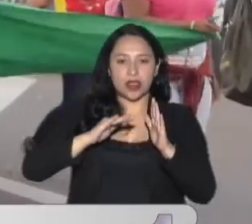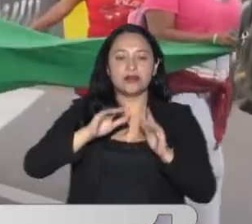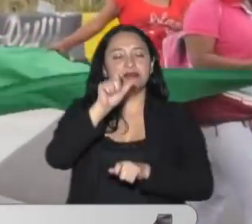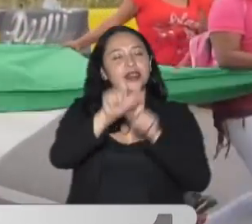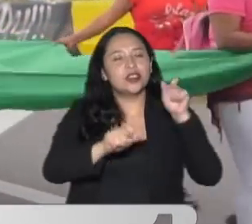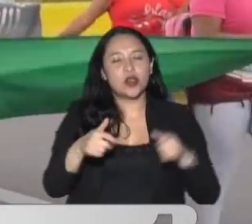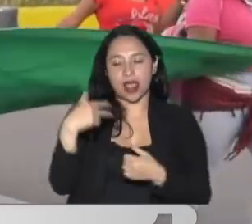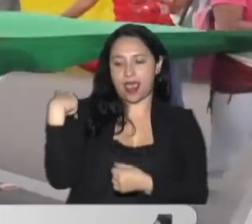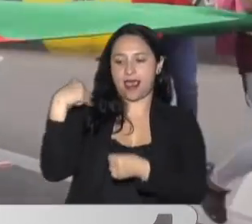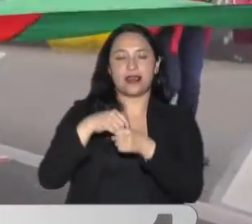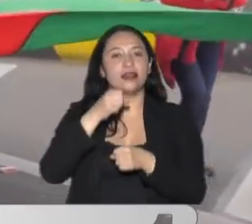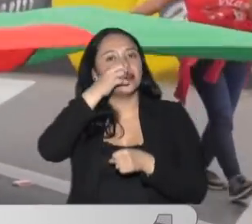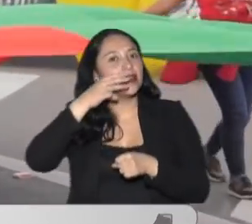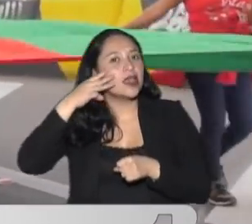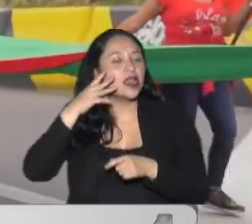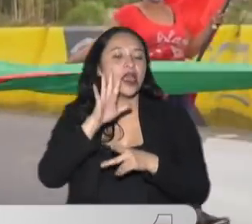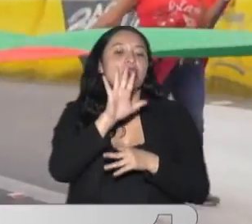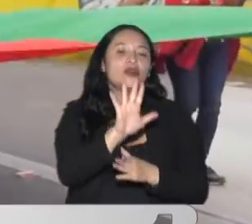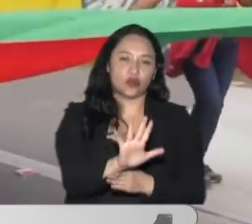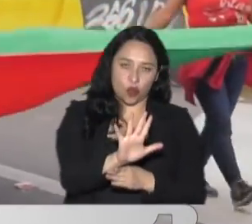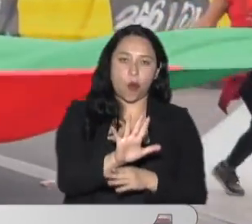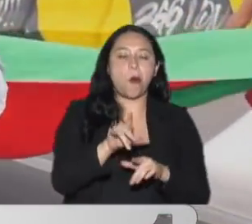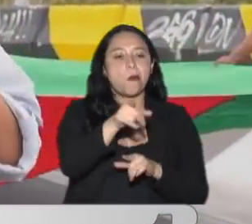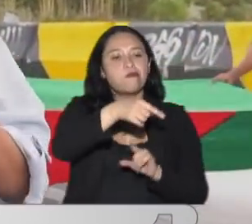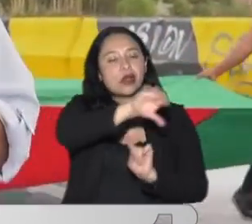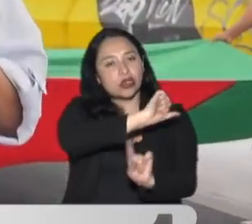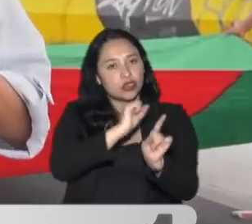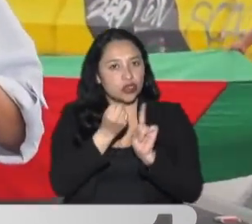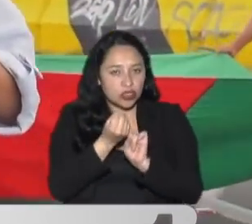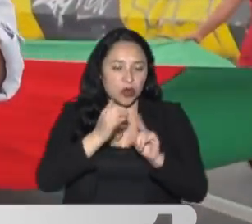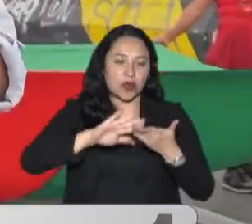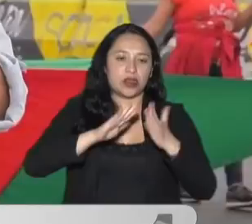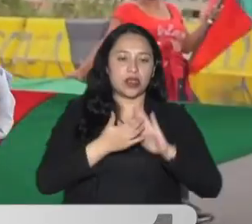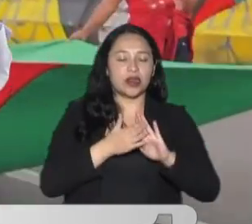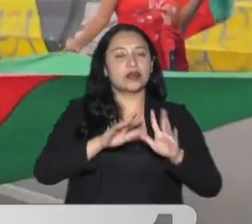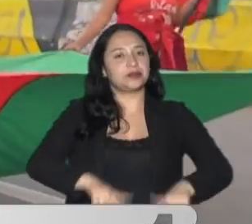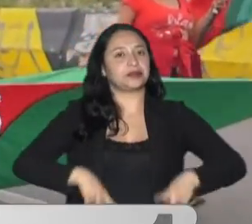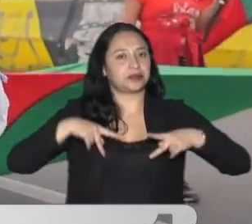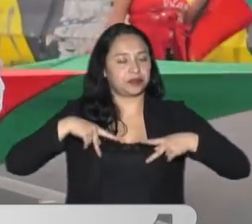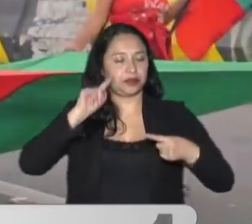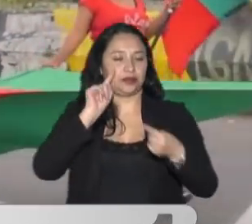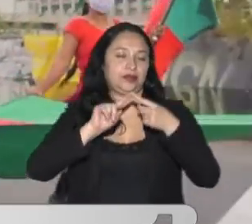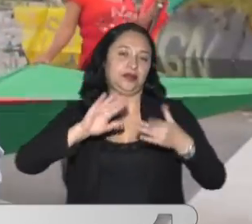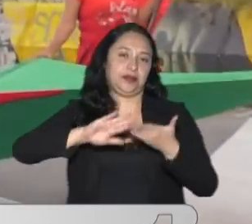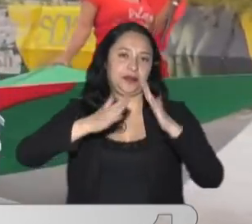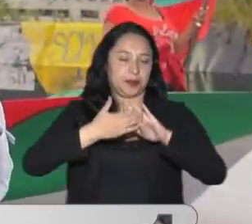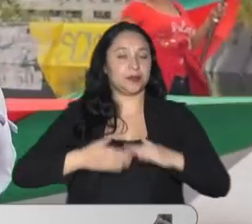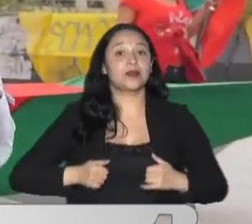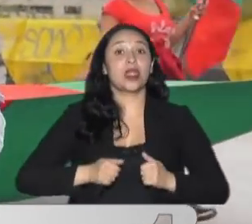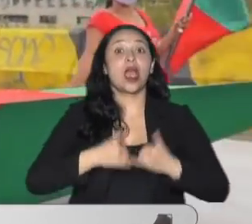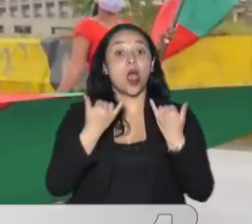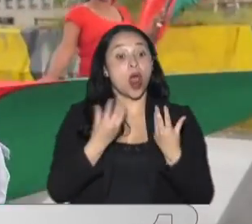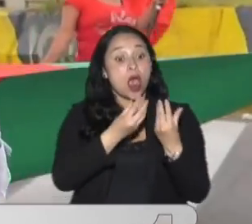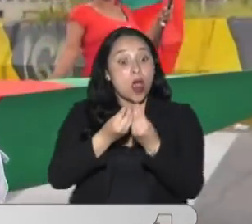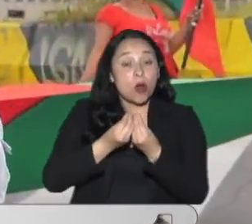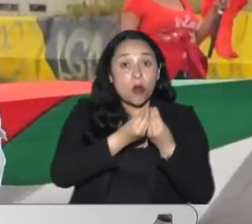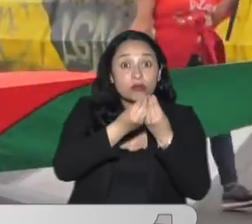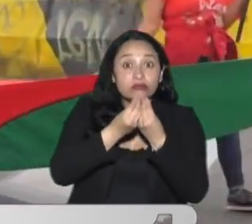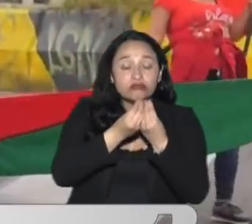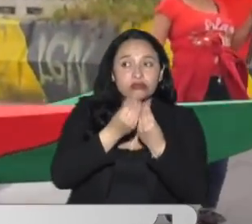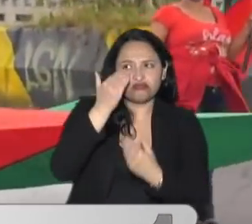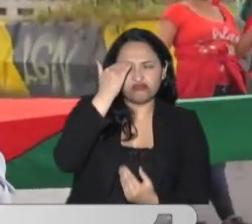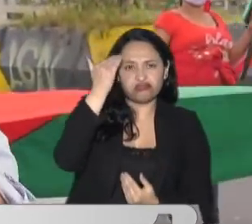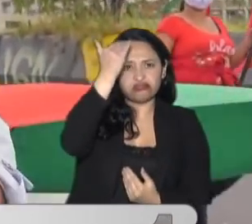de esta minga social comunitaria por la vida y por la paz. Hemos dialogado con el consejero mayor del